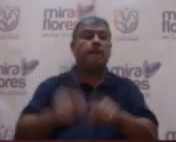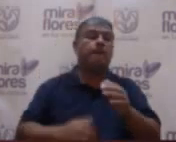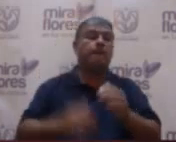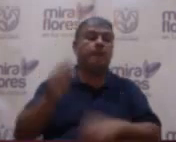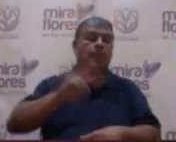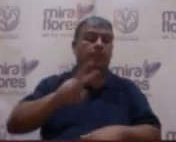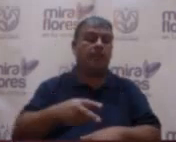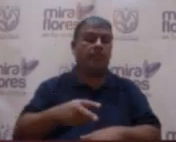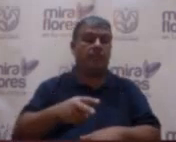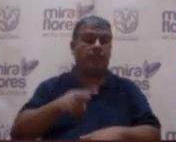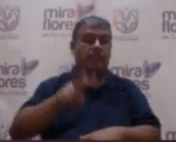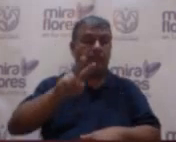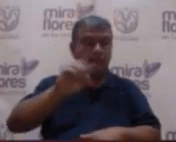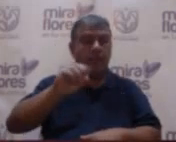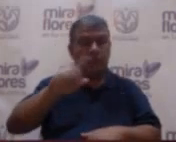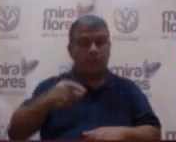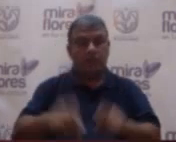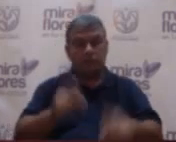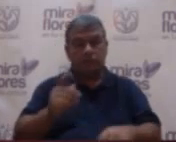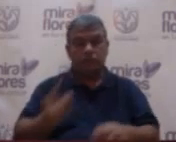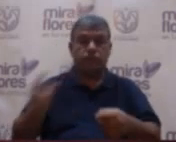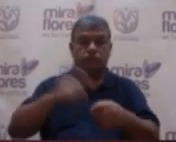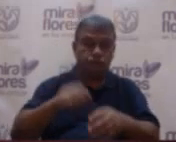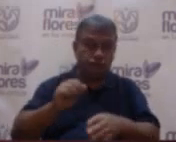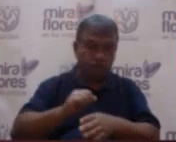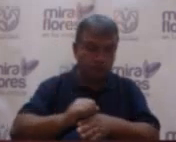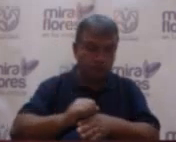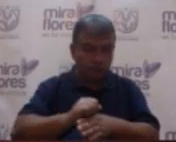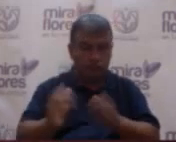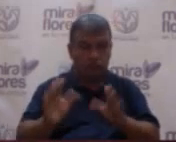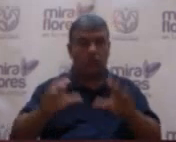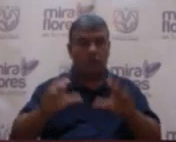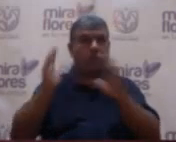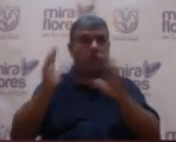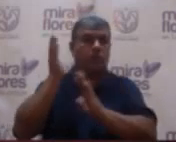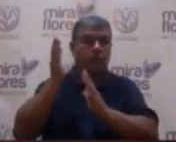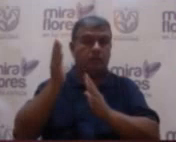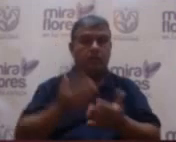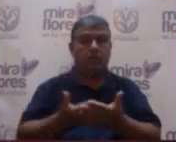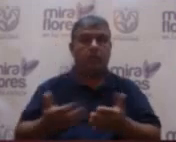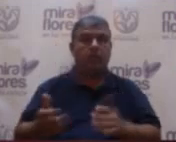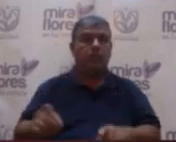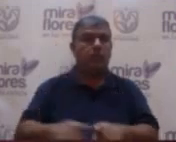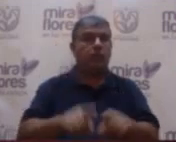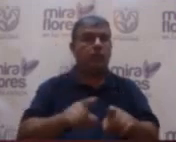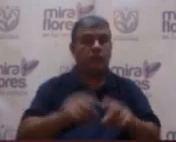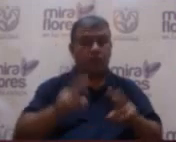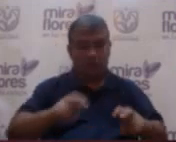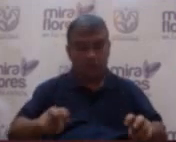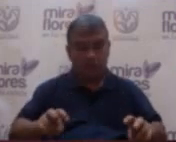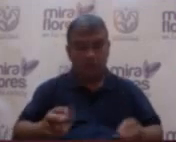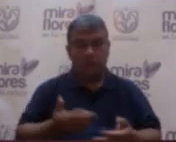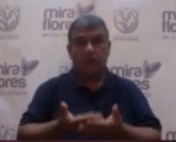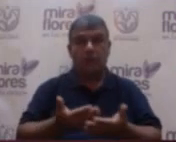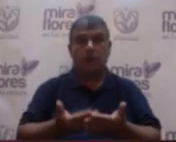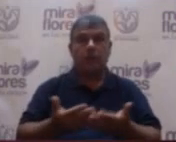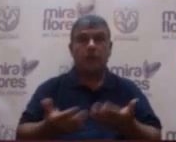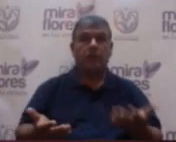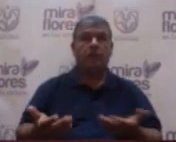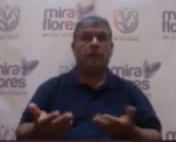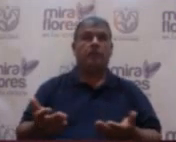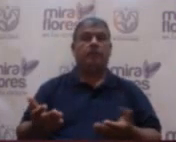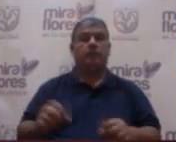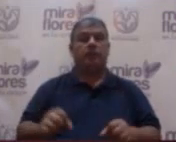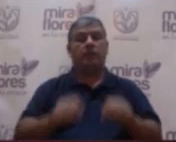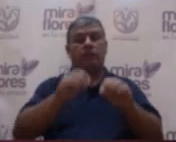personas participaron activamente de la campaña. Para mayor información sobre lo que fue, puede revisar las fotografías en Ponte